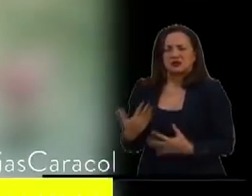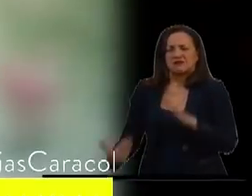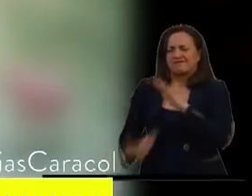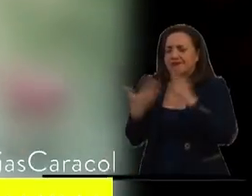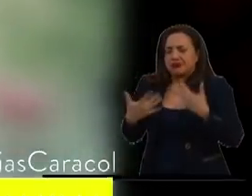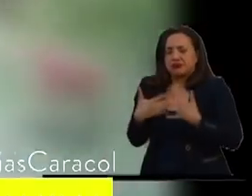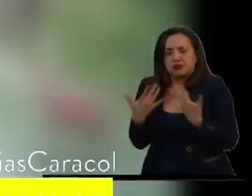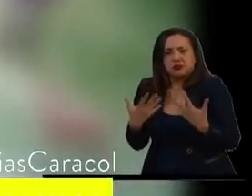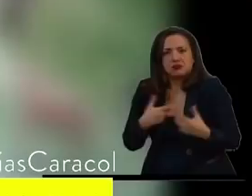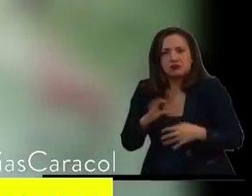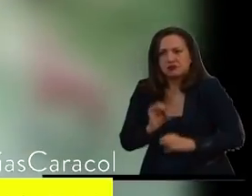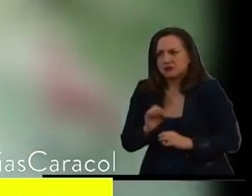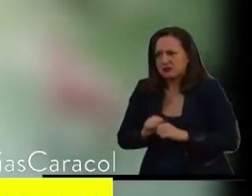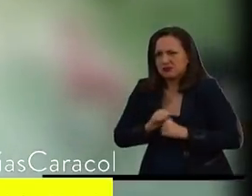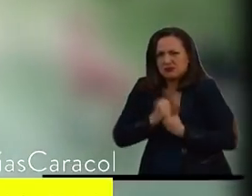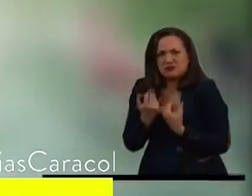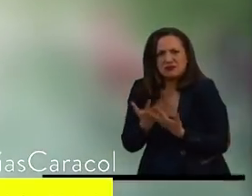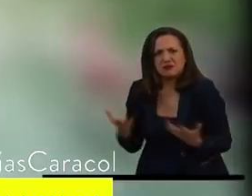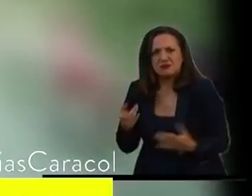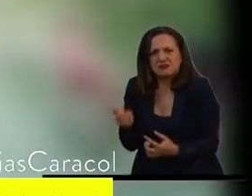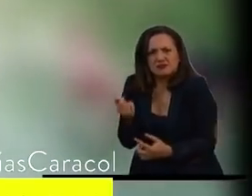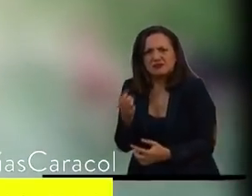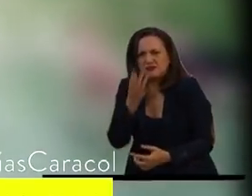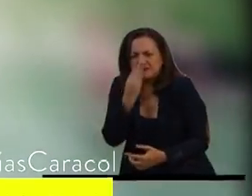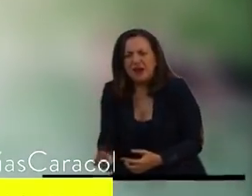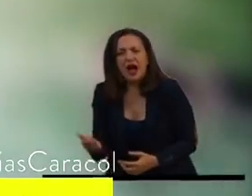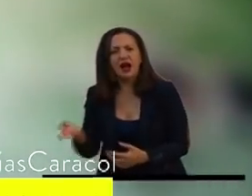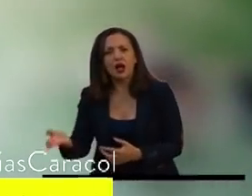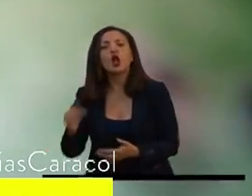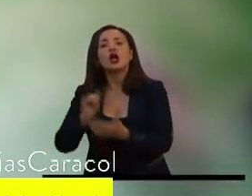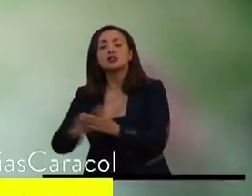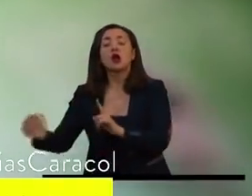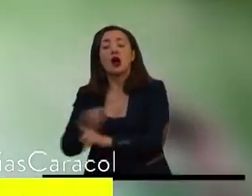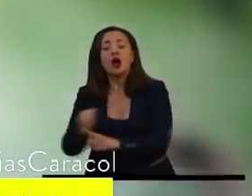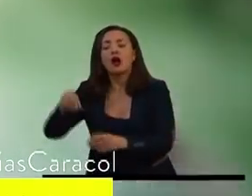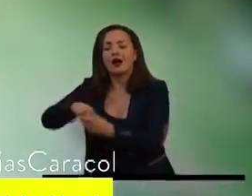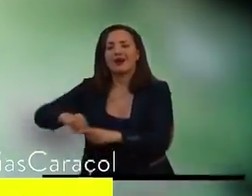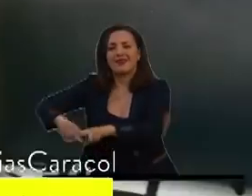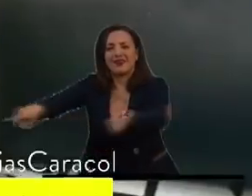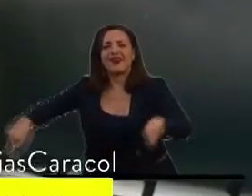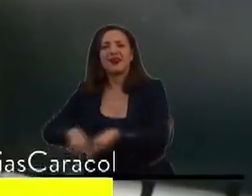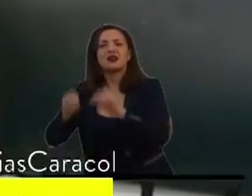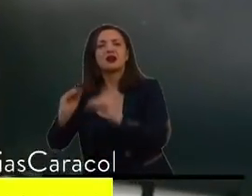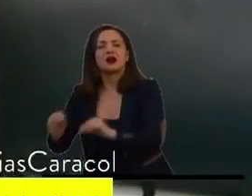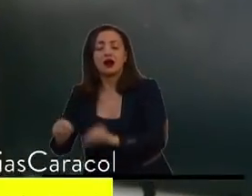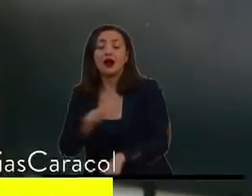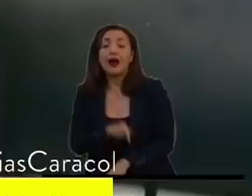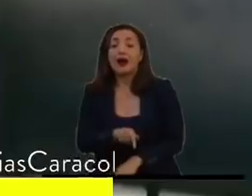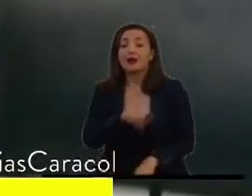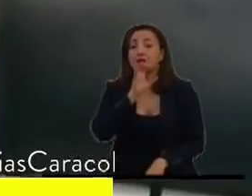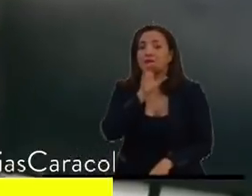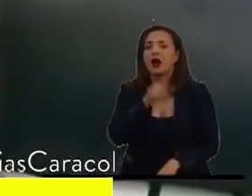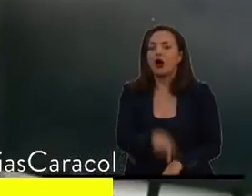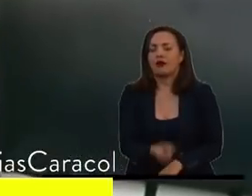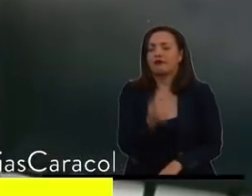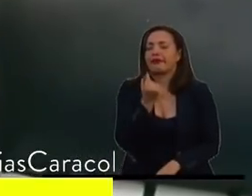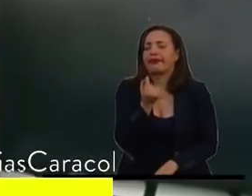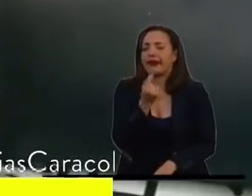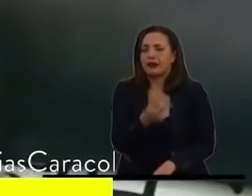humillante. Golpes que también se repetían en el campo de adiestramiento. Aslan está un poco delicado de